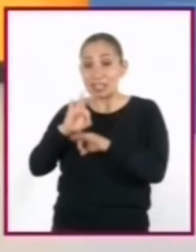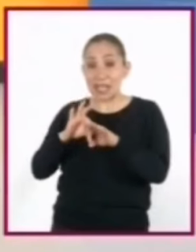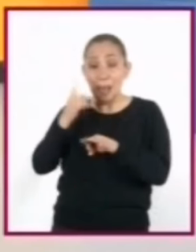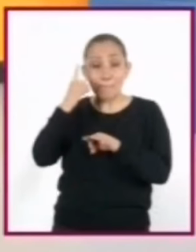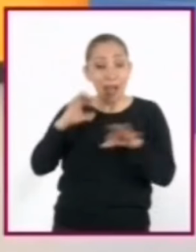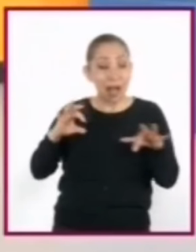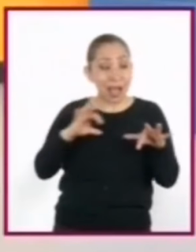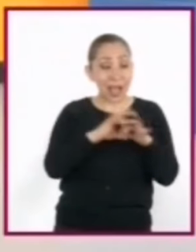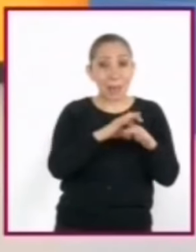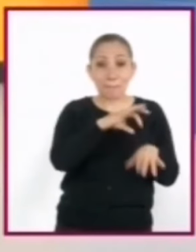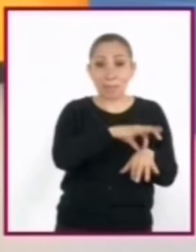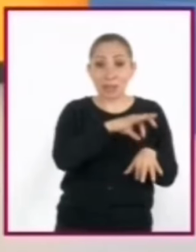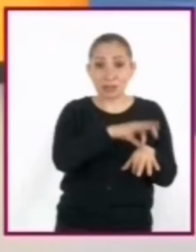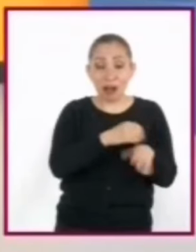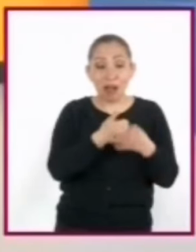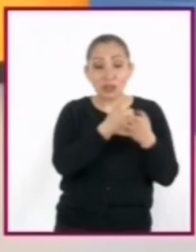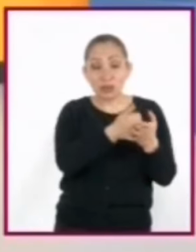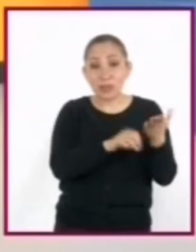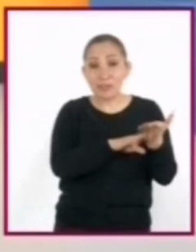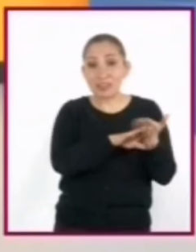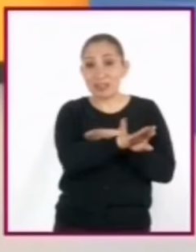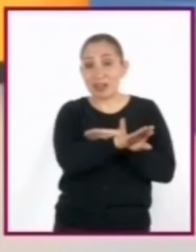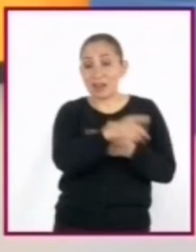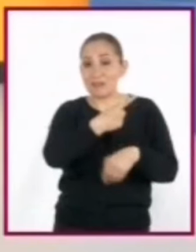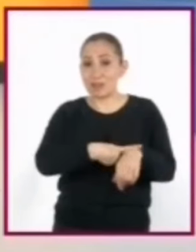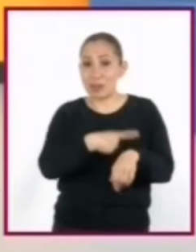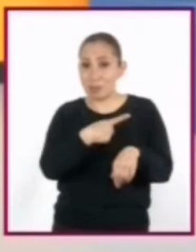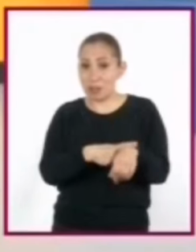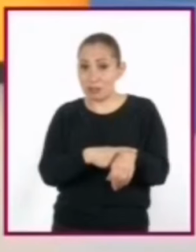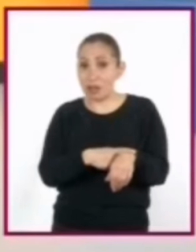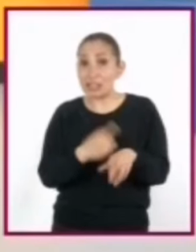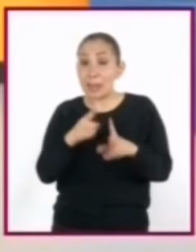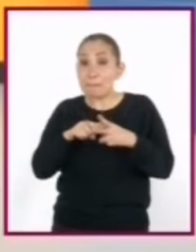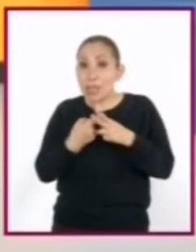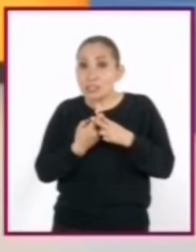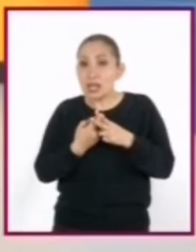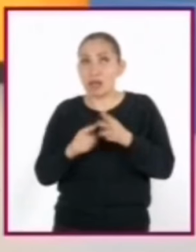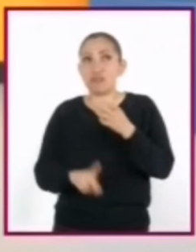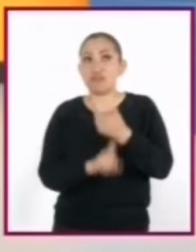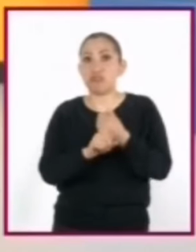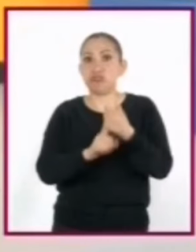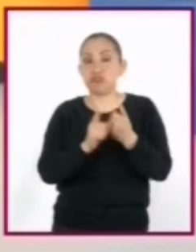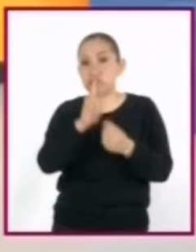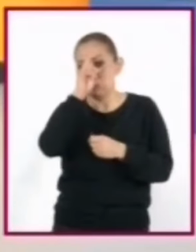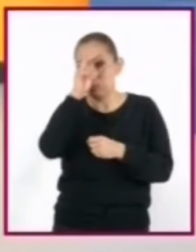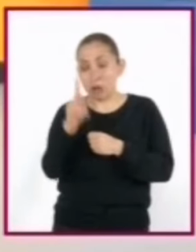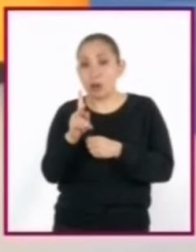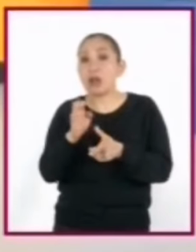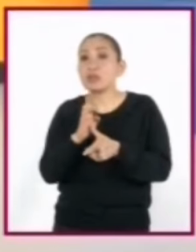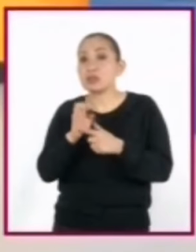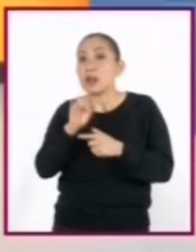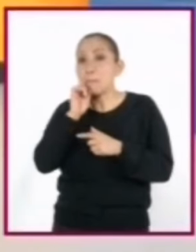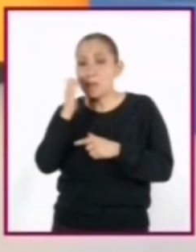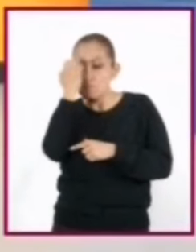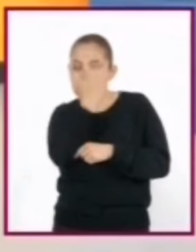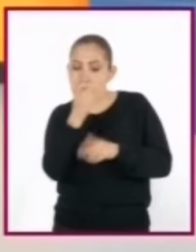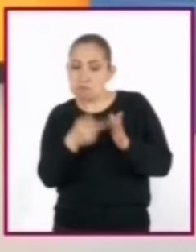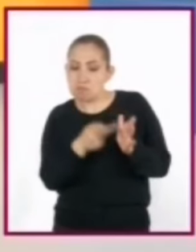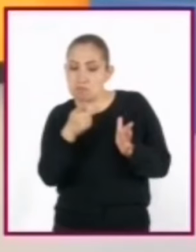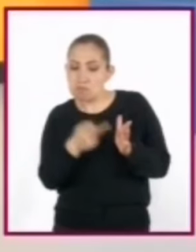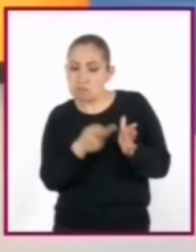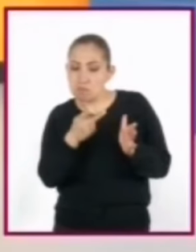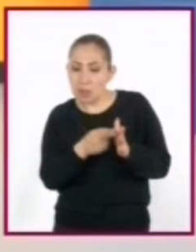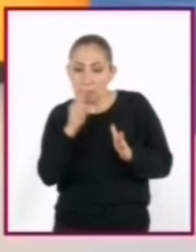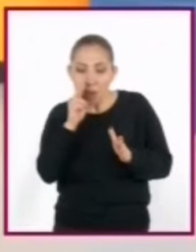la medicina permiten prevenir enfermedades que originen complicaciones, así como el monitoreo